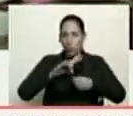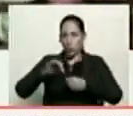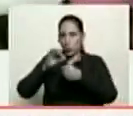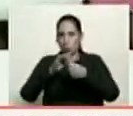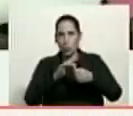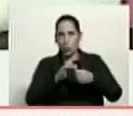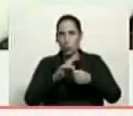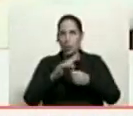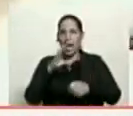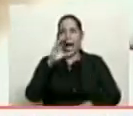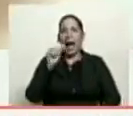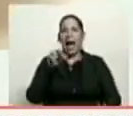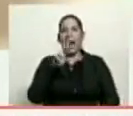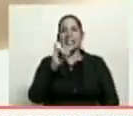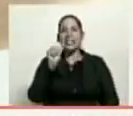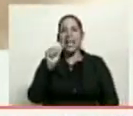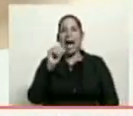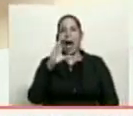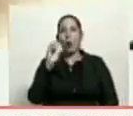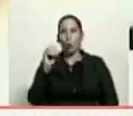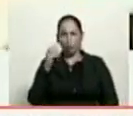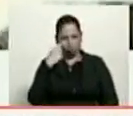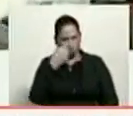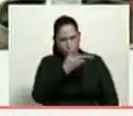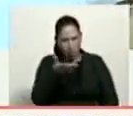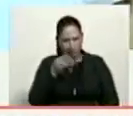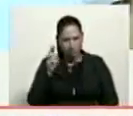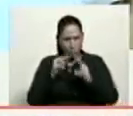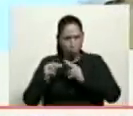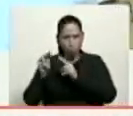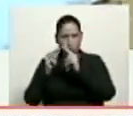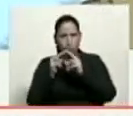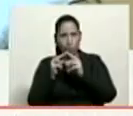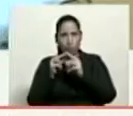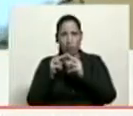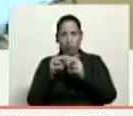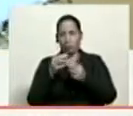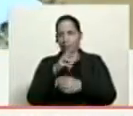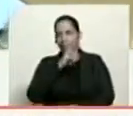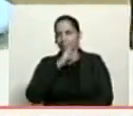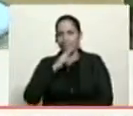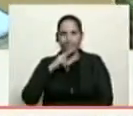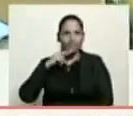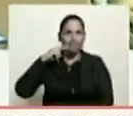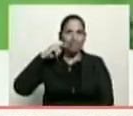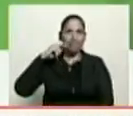el maíz cariaco. ¿Lo conocen? Eso es una maravilla.